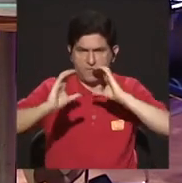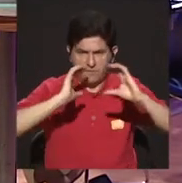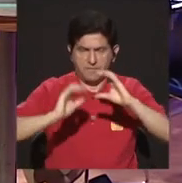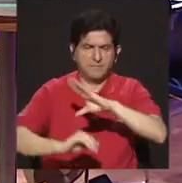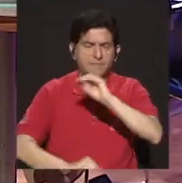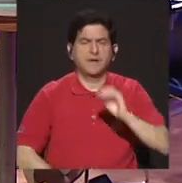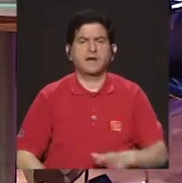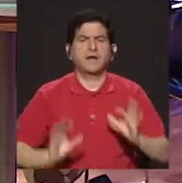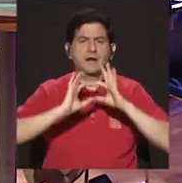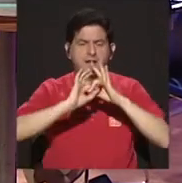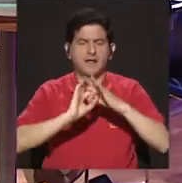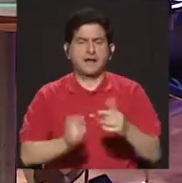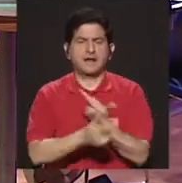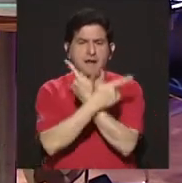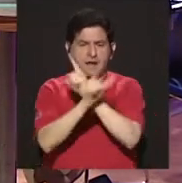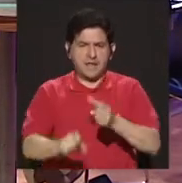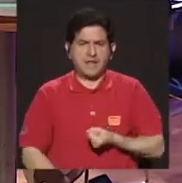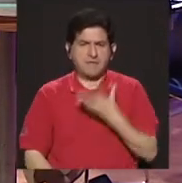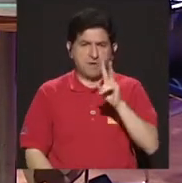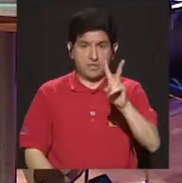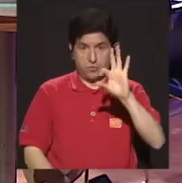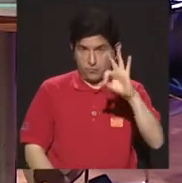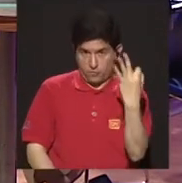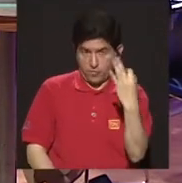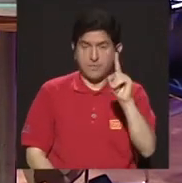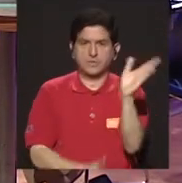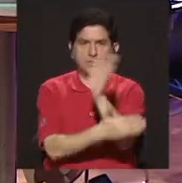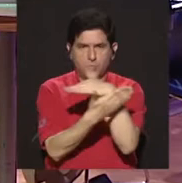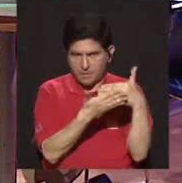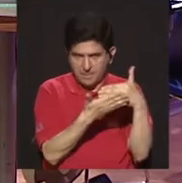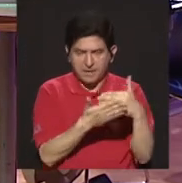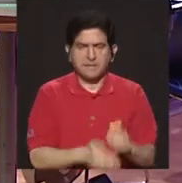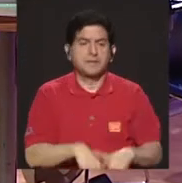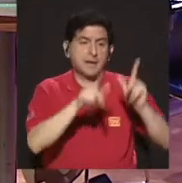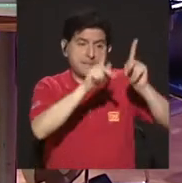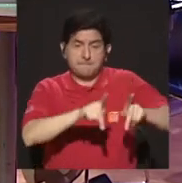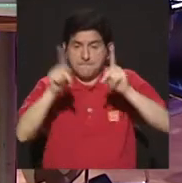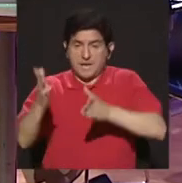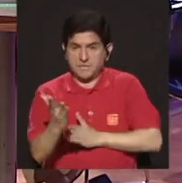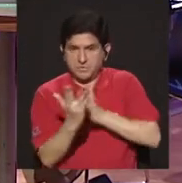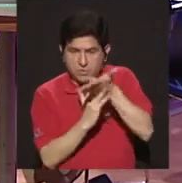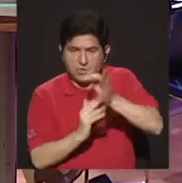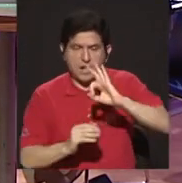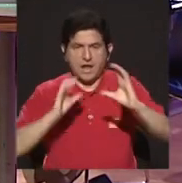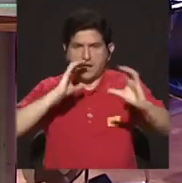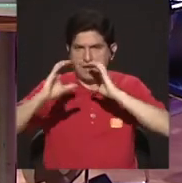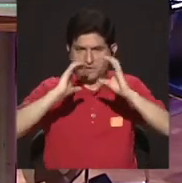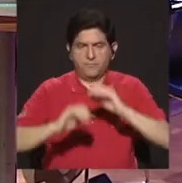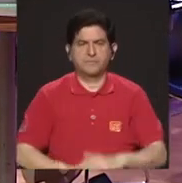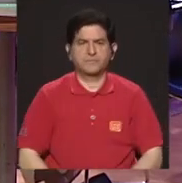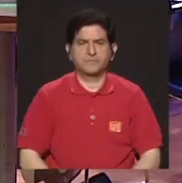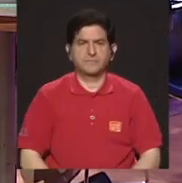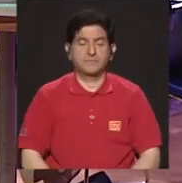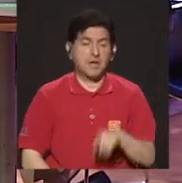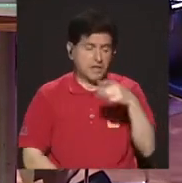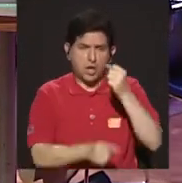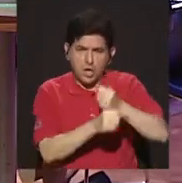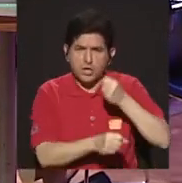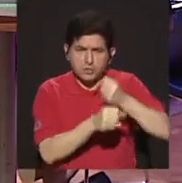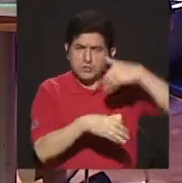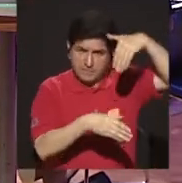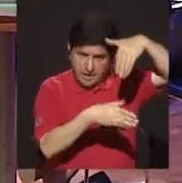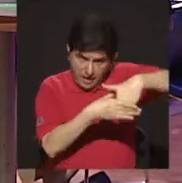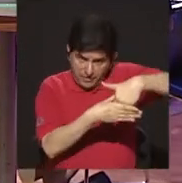y que tiene que ver con la libertad de expresión en dos sentidos por una parte las personas que acceden a los medios de comunicación y que trabajan en